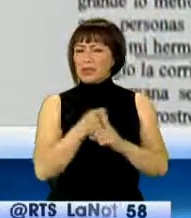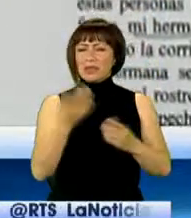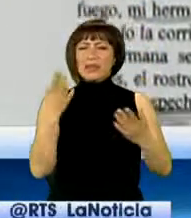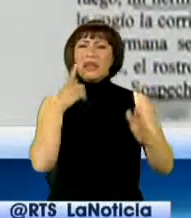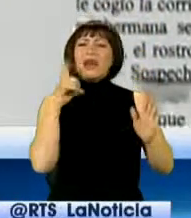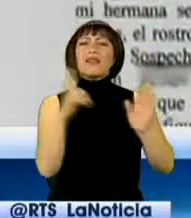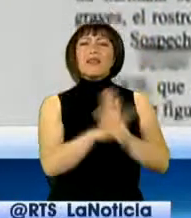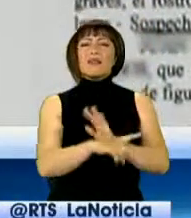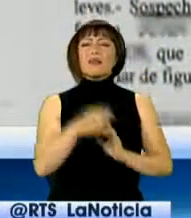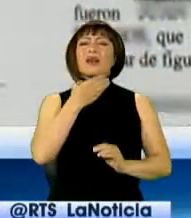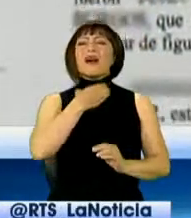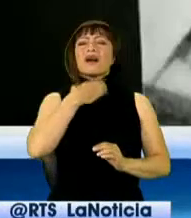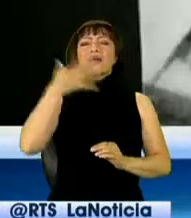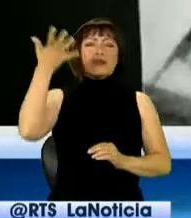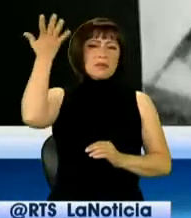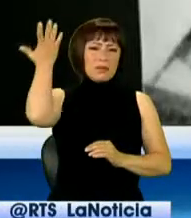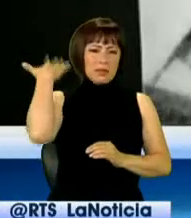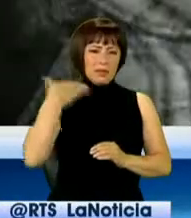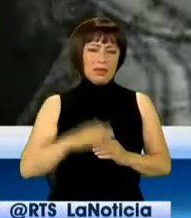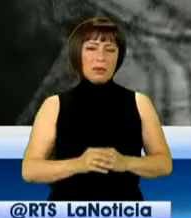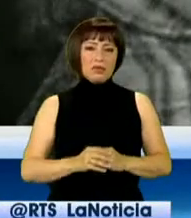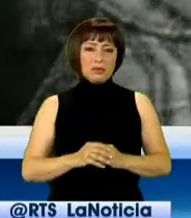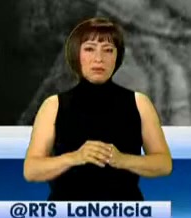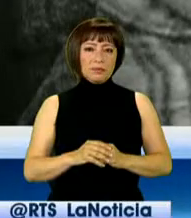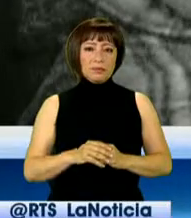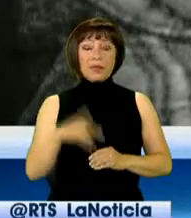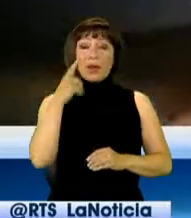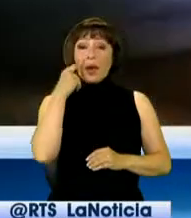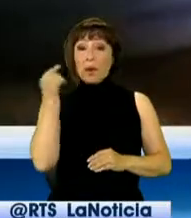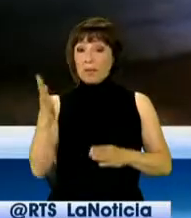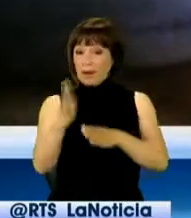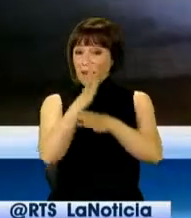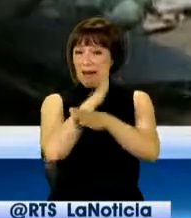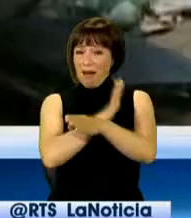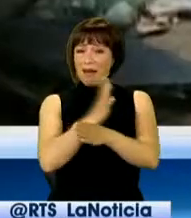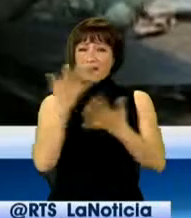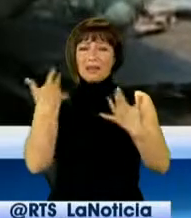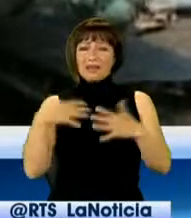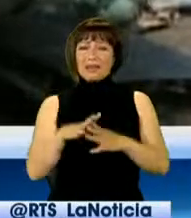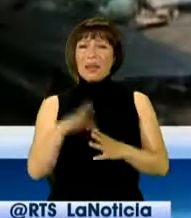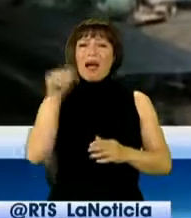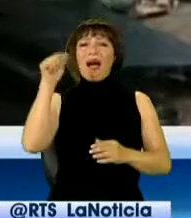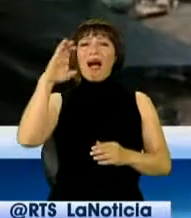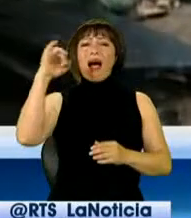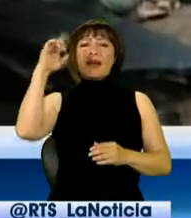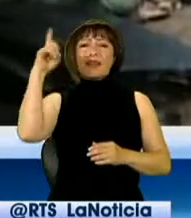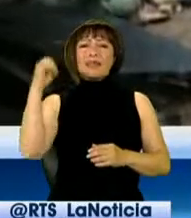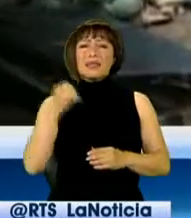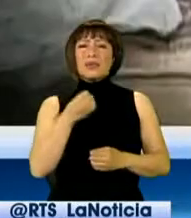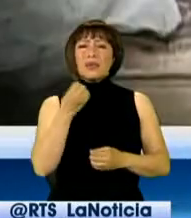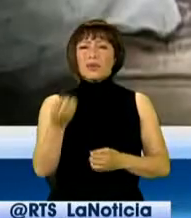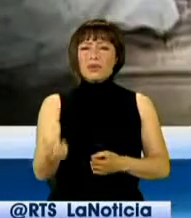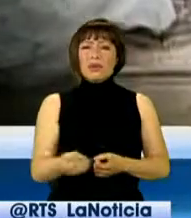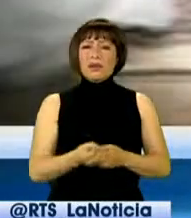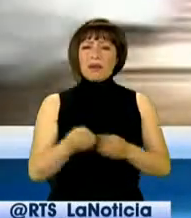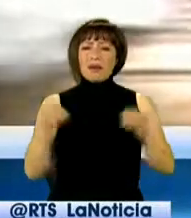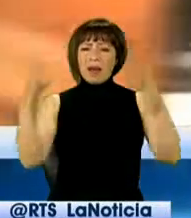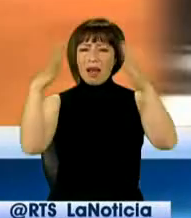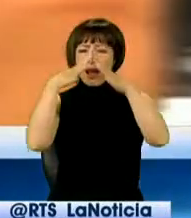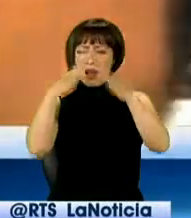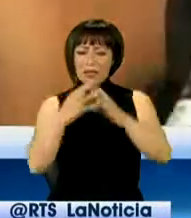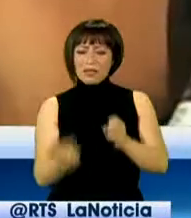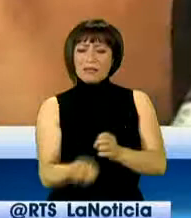en agosto del 2010 en aquella ocasión ella fue atacada con ácido y posteriormente su casa fue incendiada